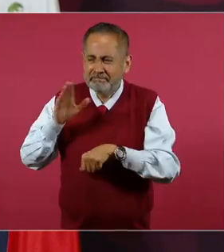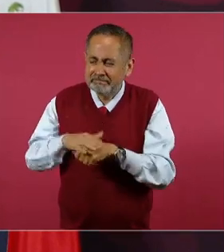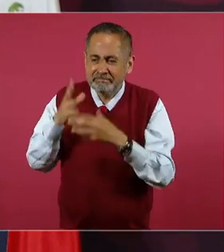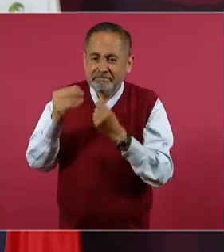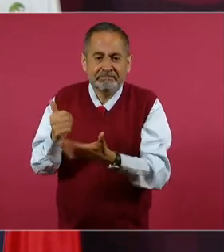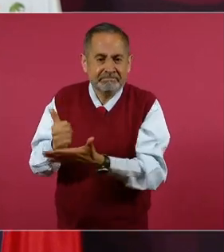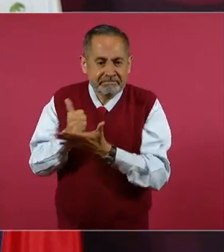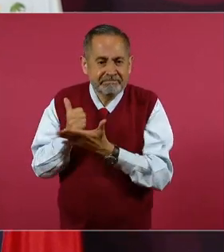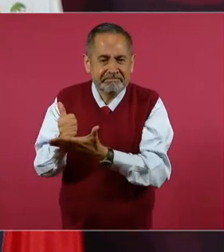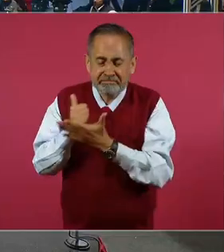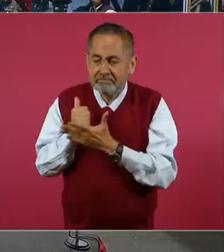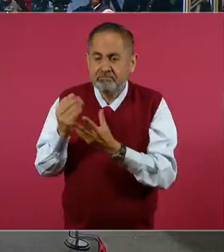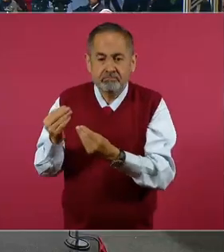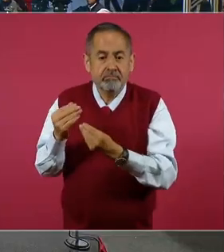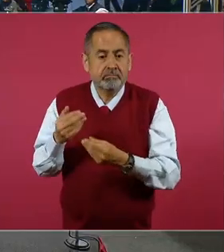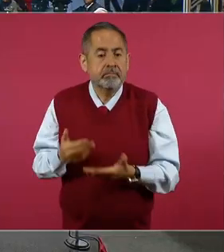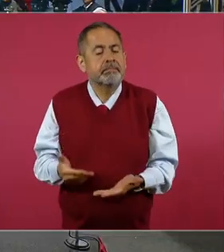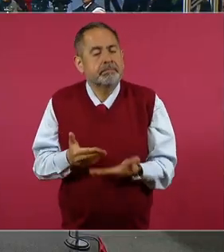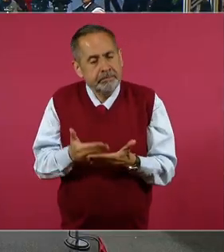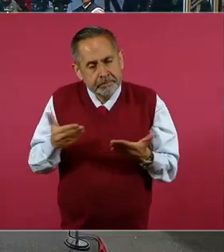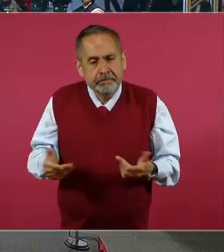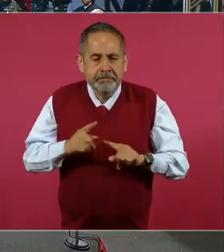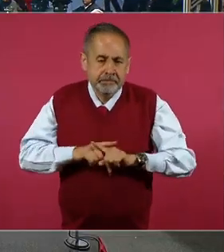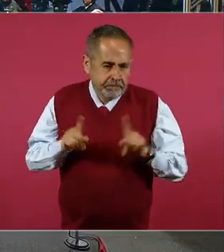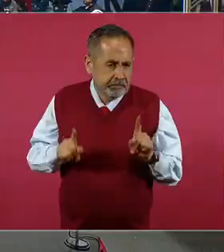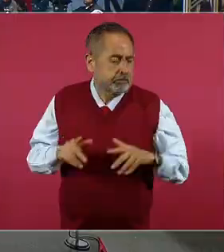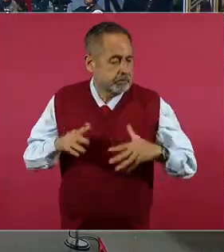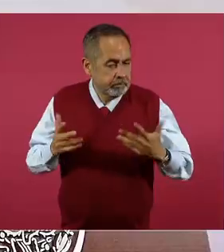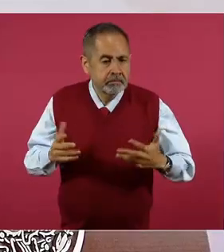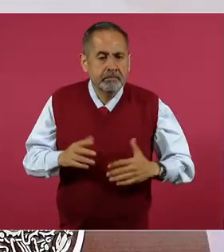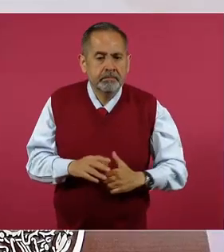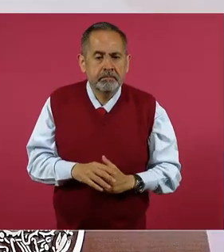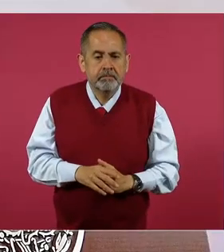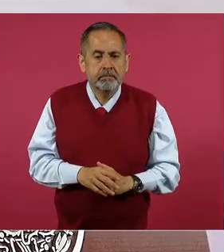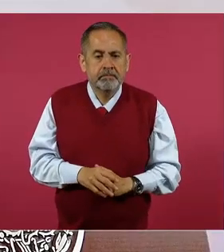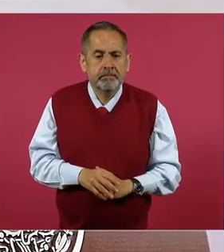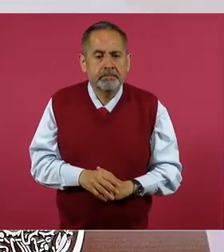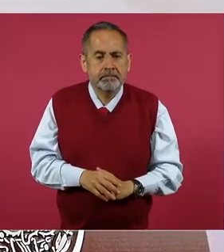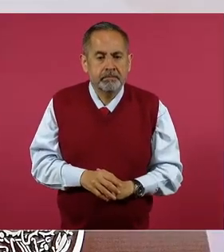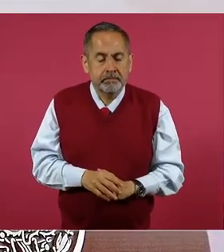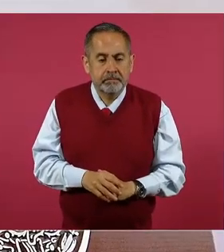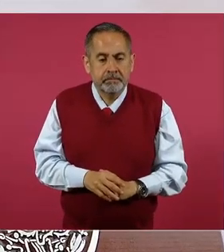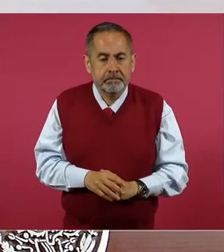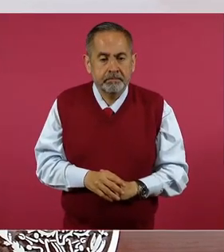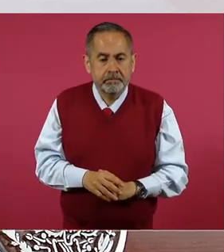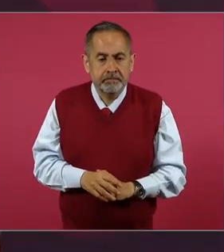ayudó. Ahora es distinto, ¿sí? Ahora